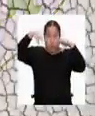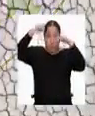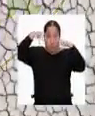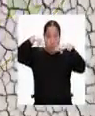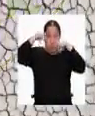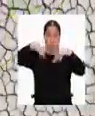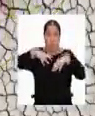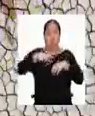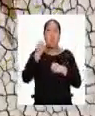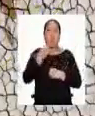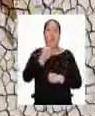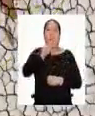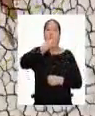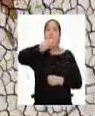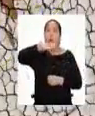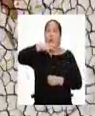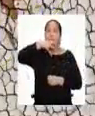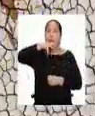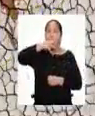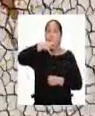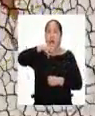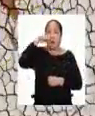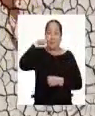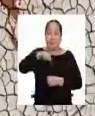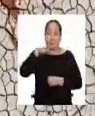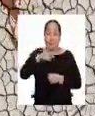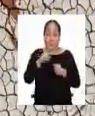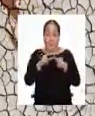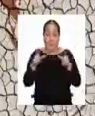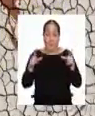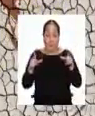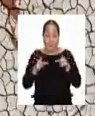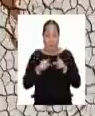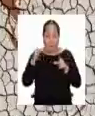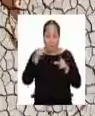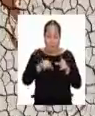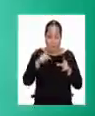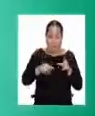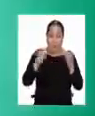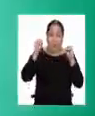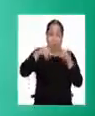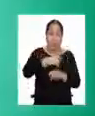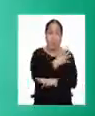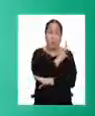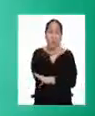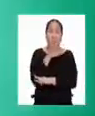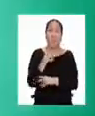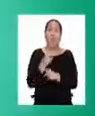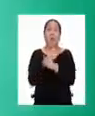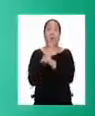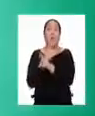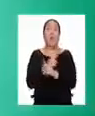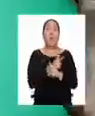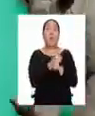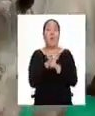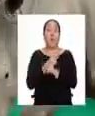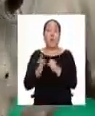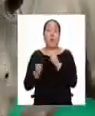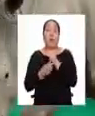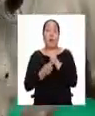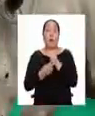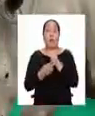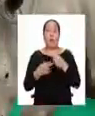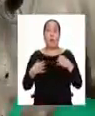incrementadas por efecto del calentamiento global, donde se sitúa el bosque y ha creado una verdadera reserva natural que alberga